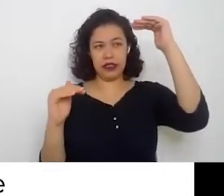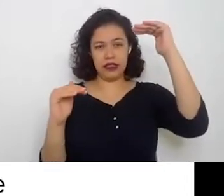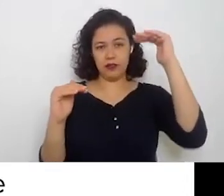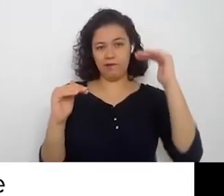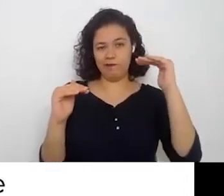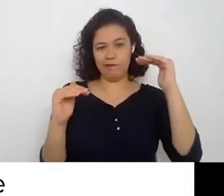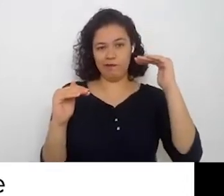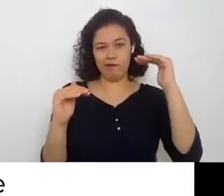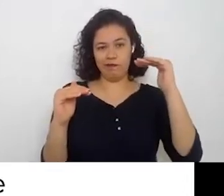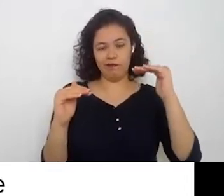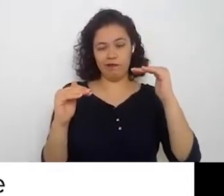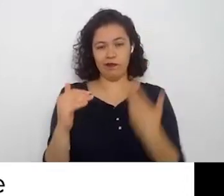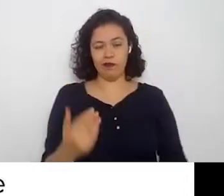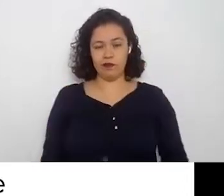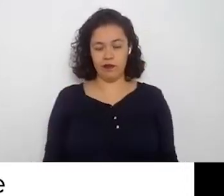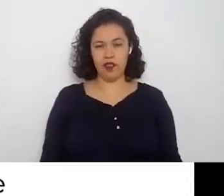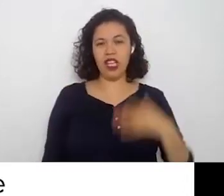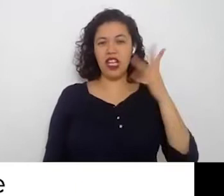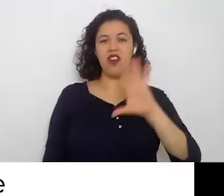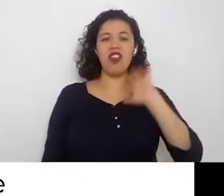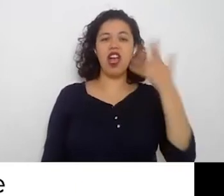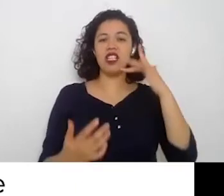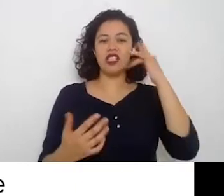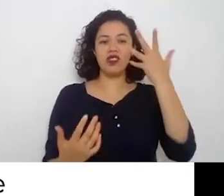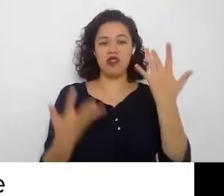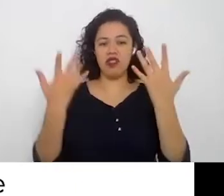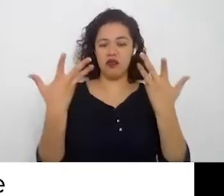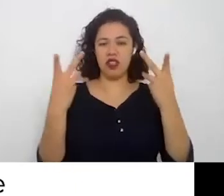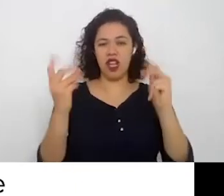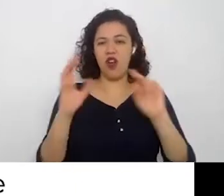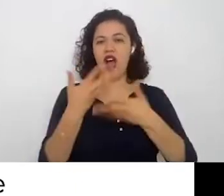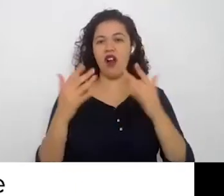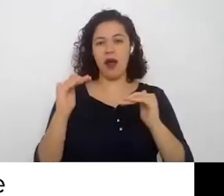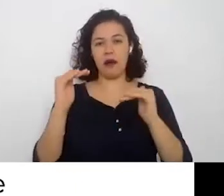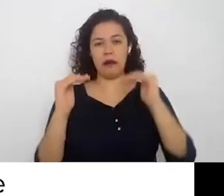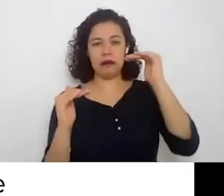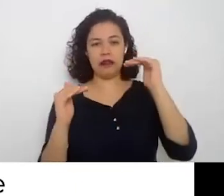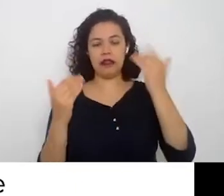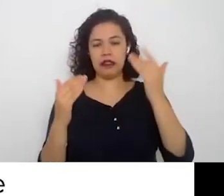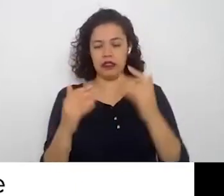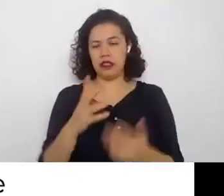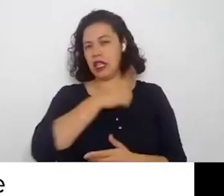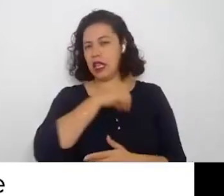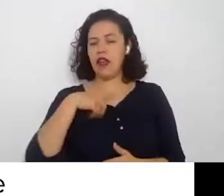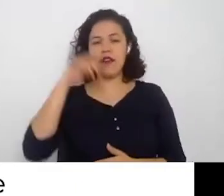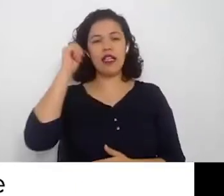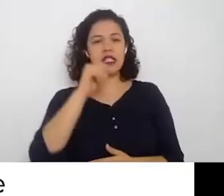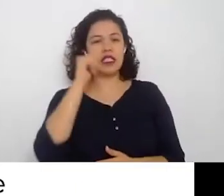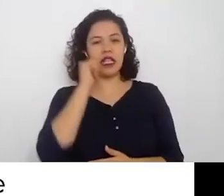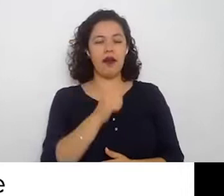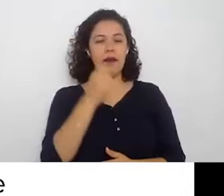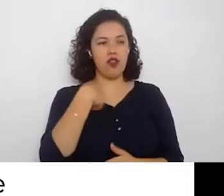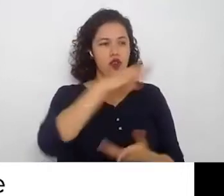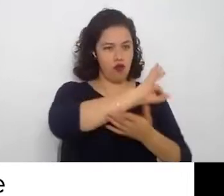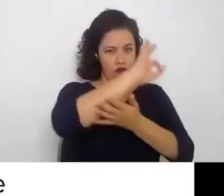y subió a un 50 y tantos o más, ¿sí? Entonces, cuiden siempre esa estabilidad, lo que facturo con respecto al donativo,